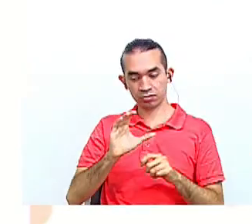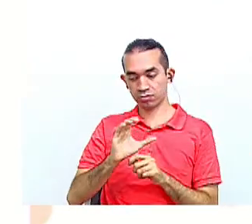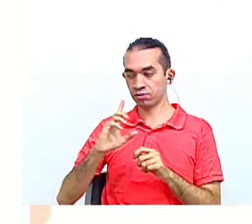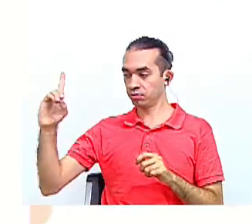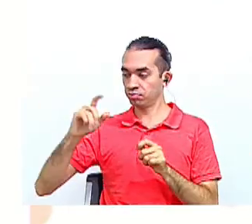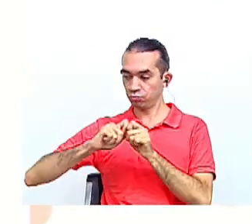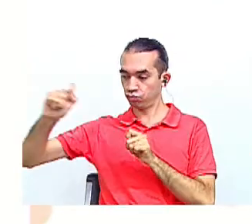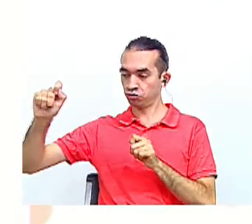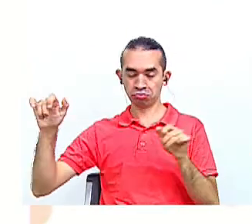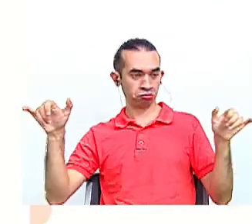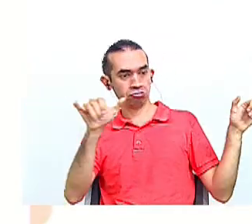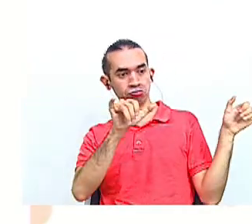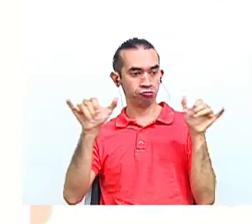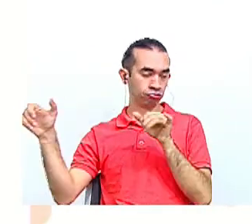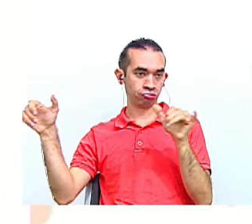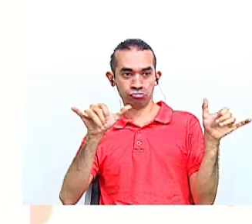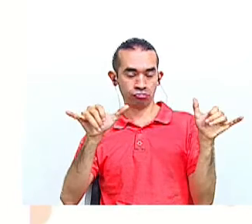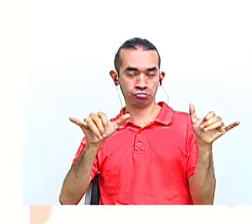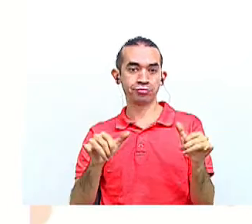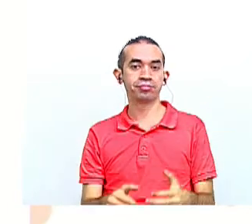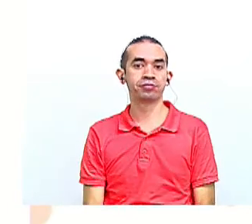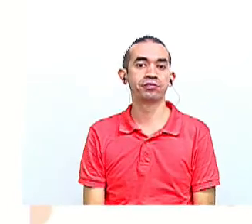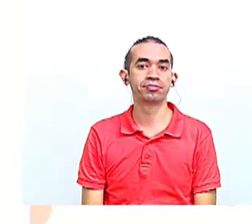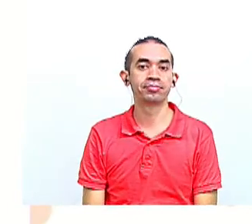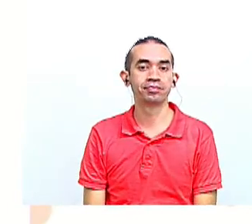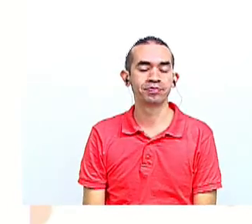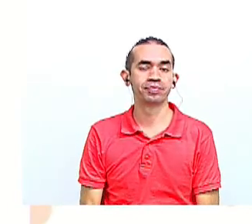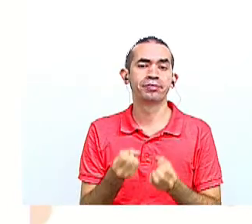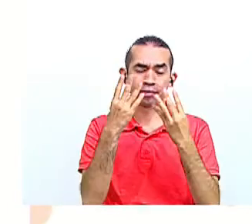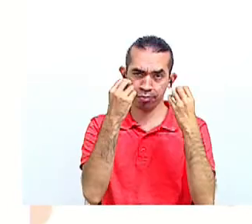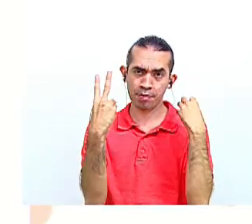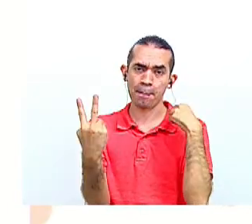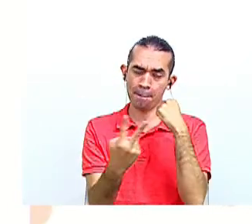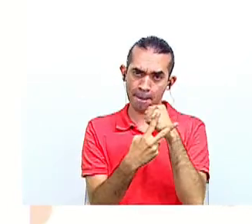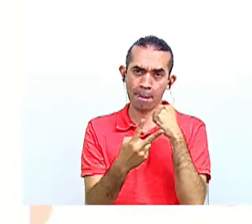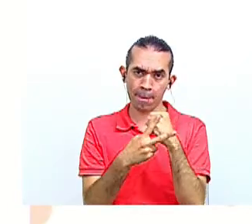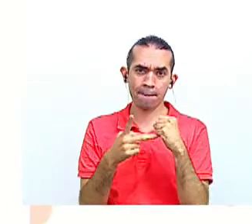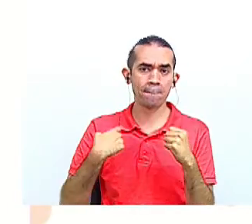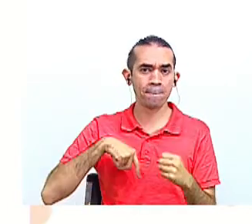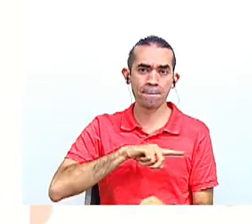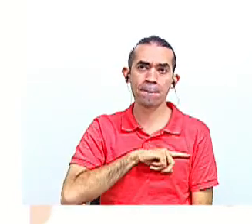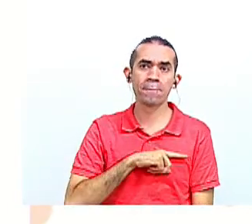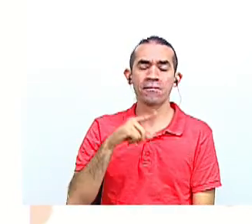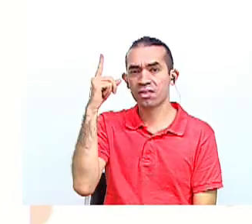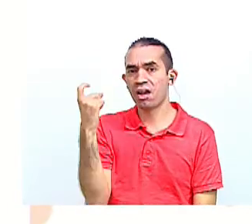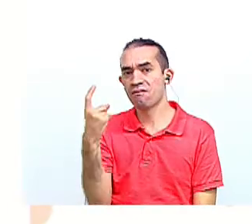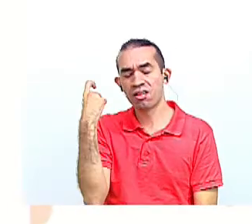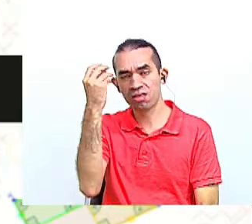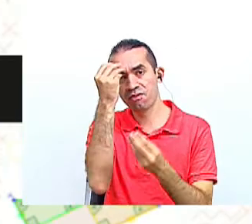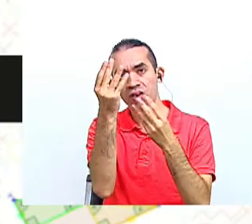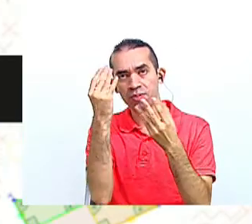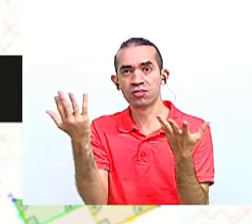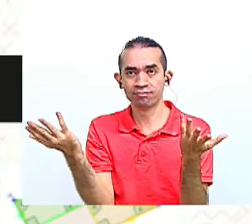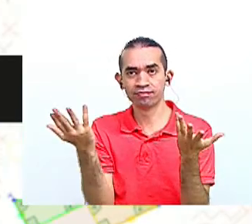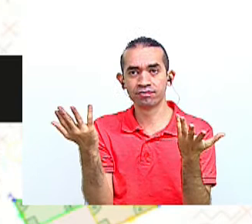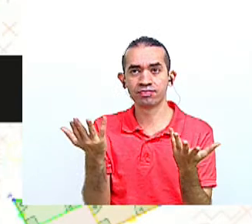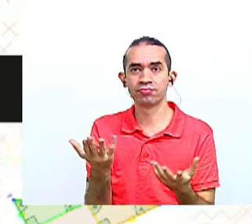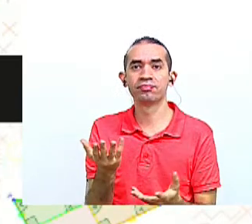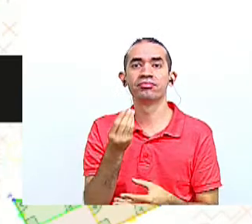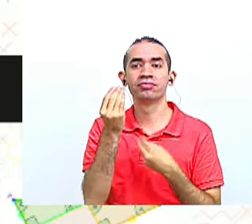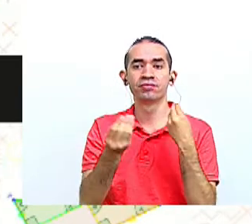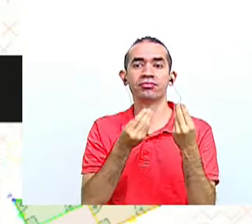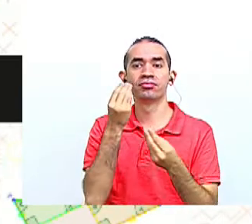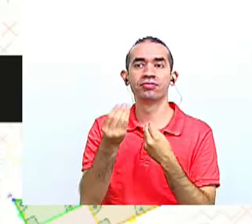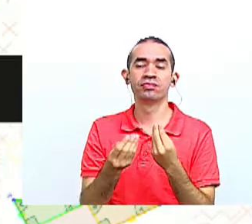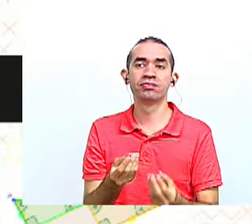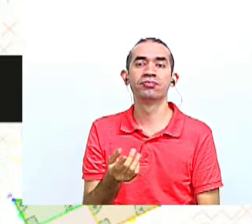Ahora, como en muchas ocasiones no tenemos todos los elementos, resulta